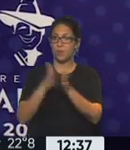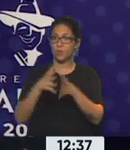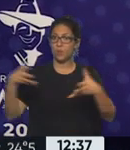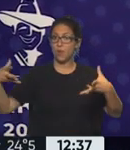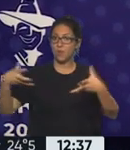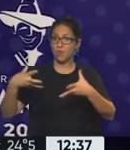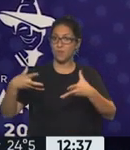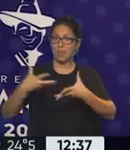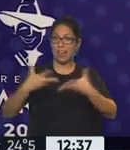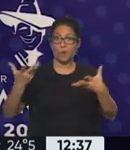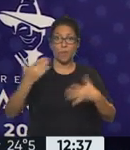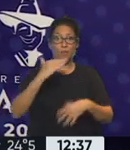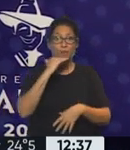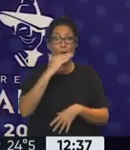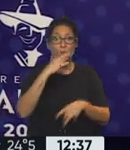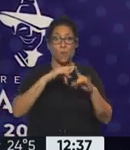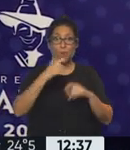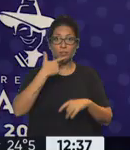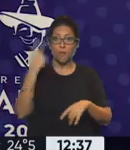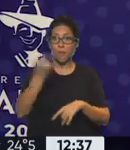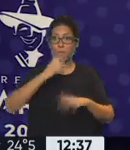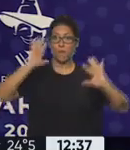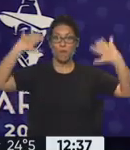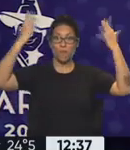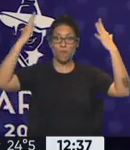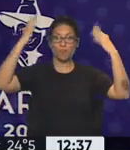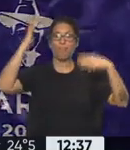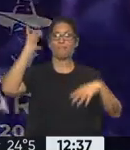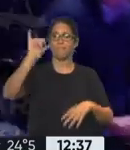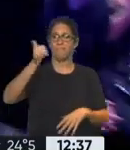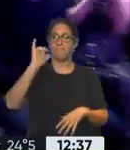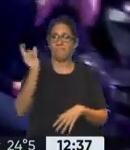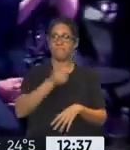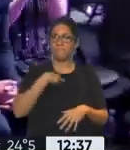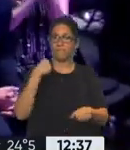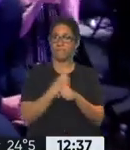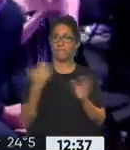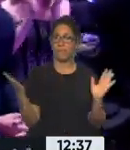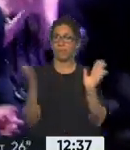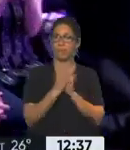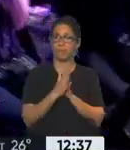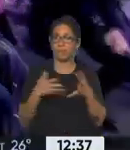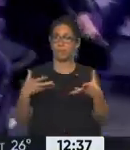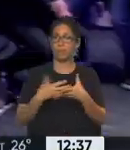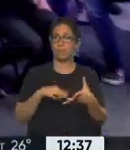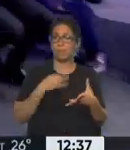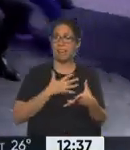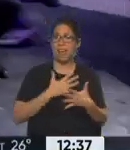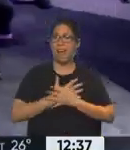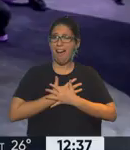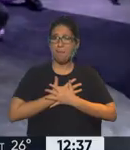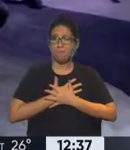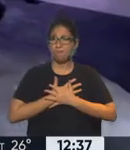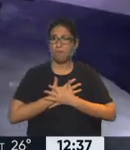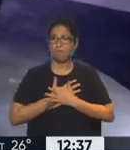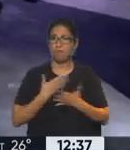celebraron cuando dijeron tu nombre. Sí, la verdad que sí. Toda la gente que es parte del laburo que hago y de mi vida. Gente que amo un montón, con la que